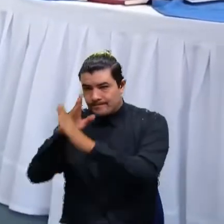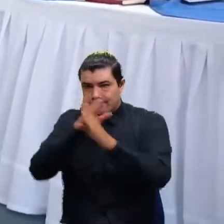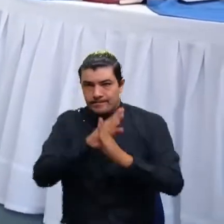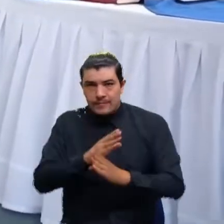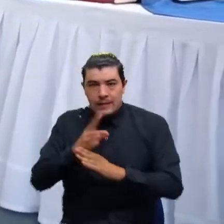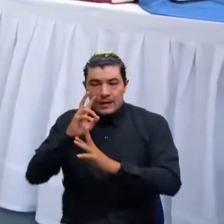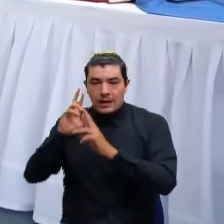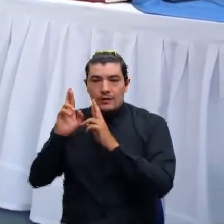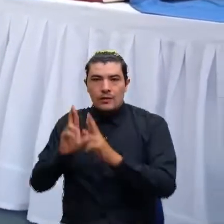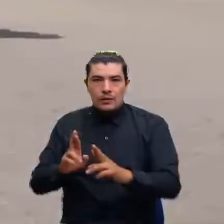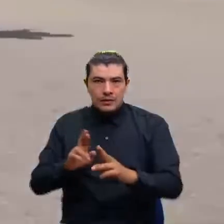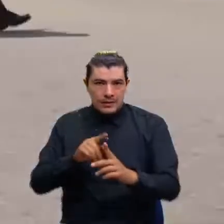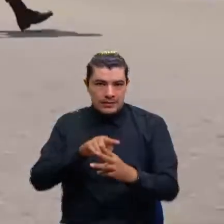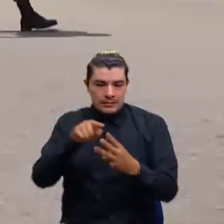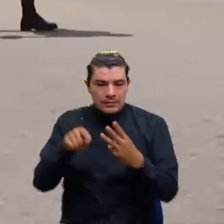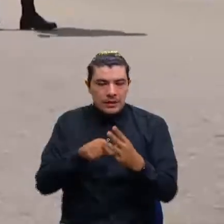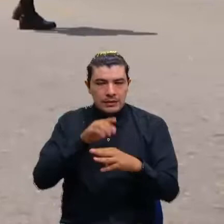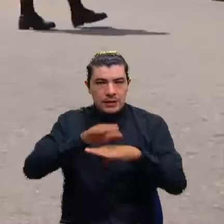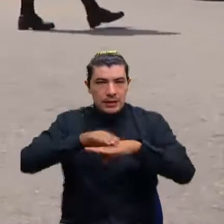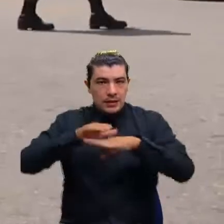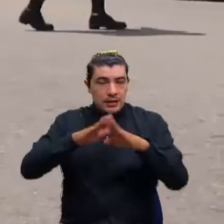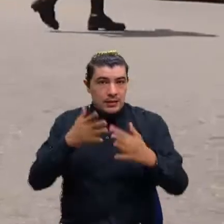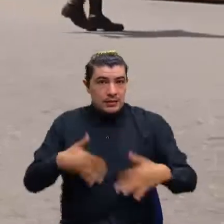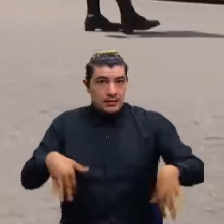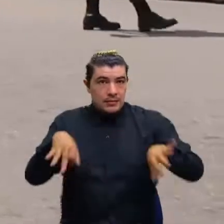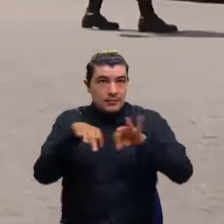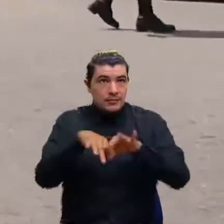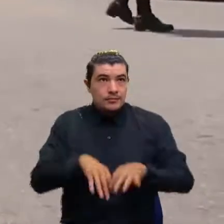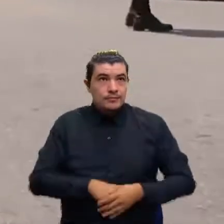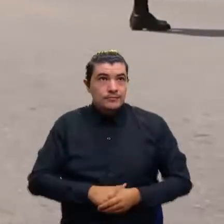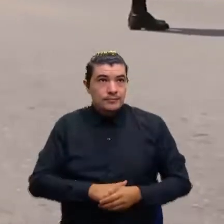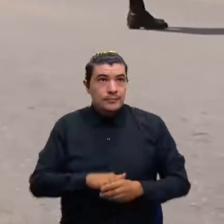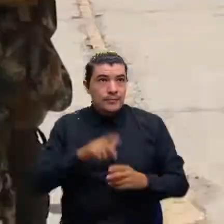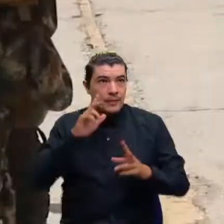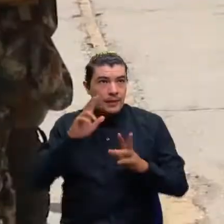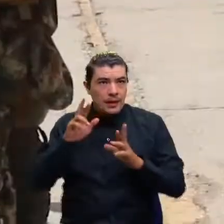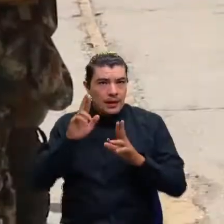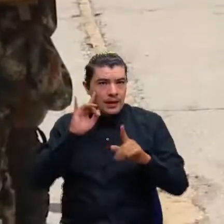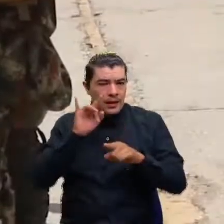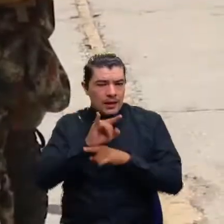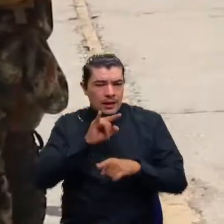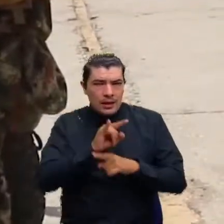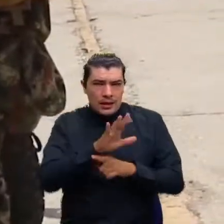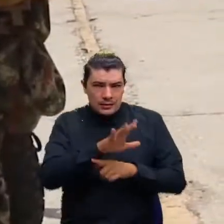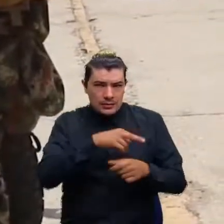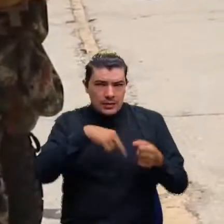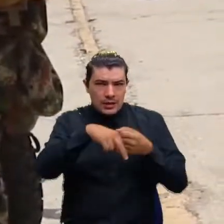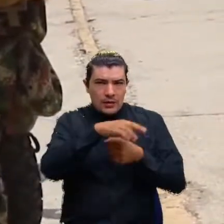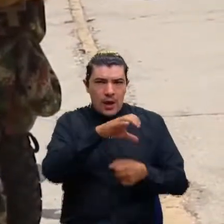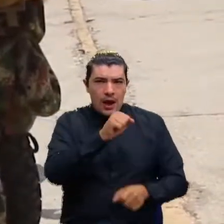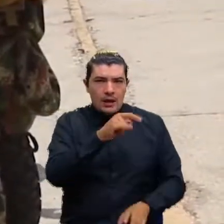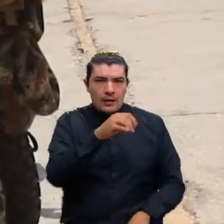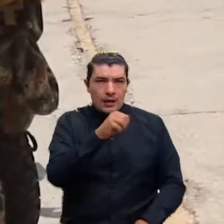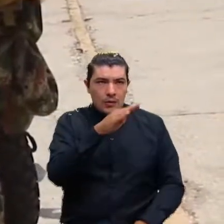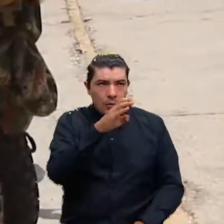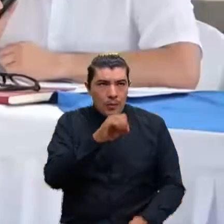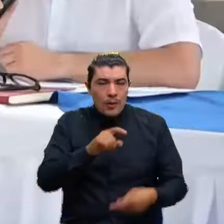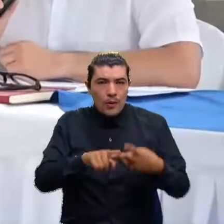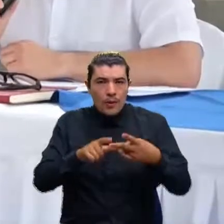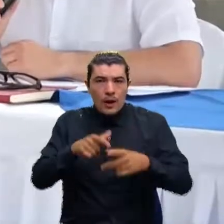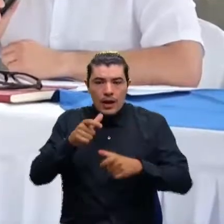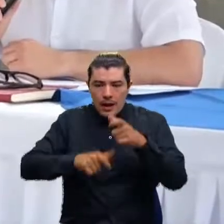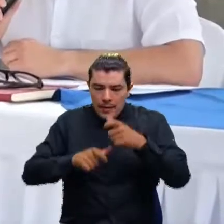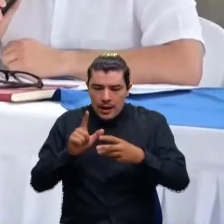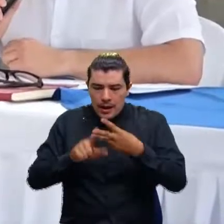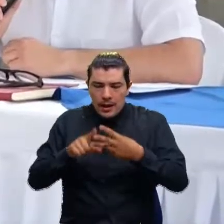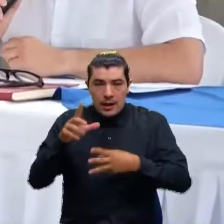destacaron tres importantes anuncios, como el de la caravana por el Catatumbo y un encuentro con representantes del Senado y la Cámara, además